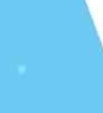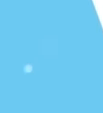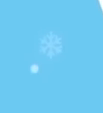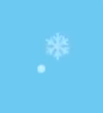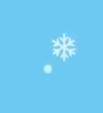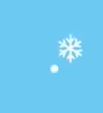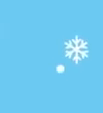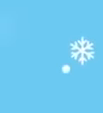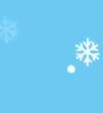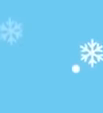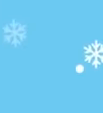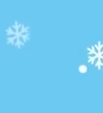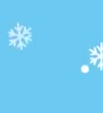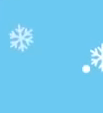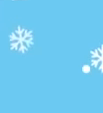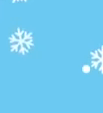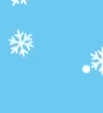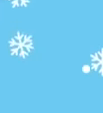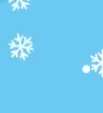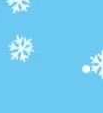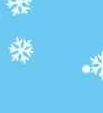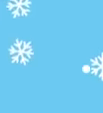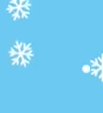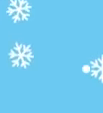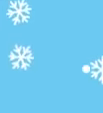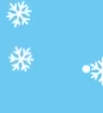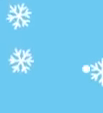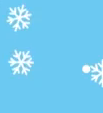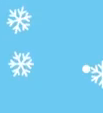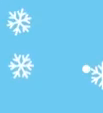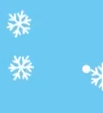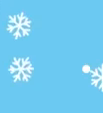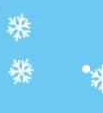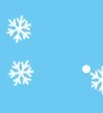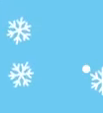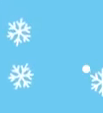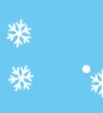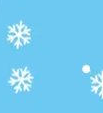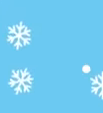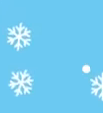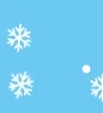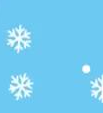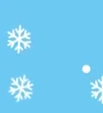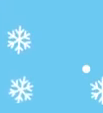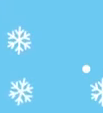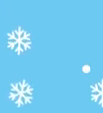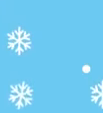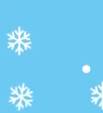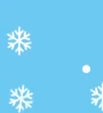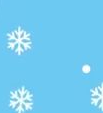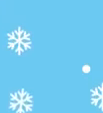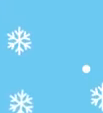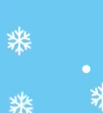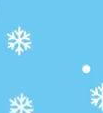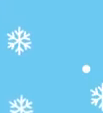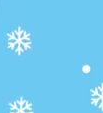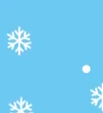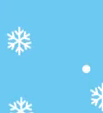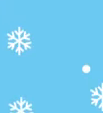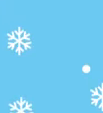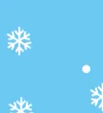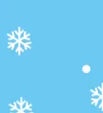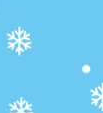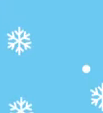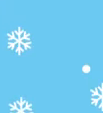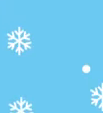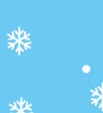Enciende el aire acondicionado preferiblemente después de las 10 de la noche. Ahorra ahora por tu familia, por Cuba.